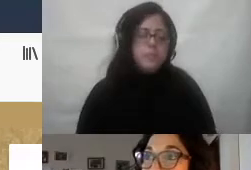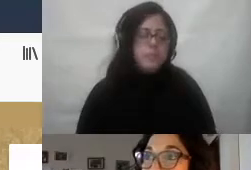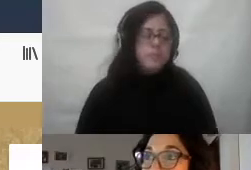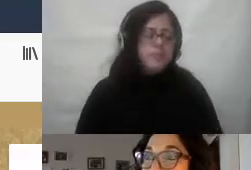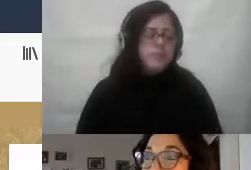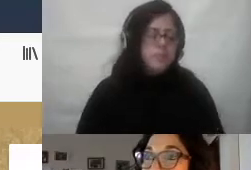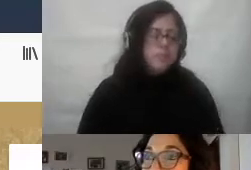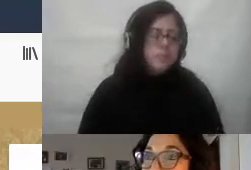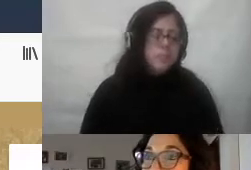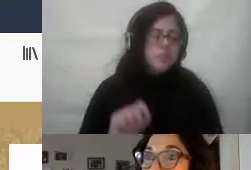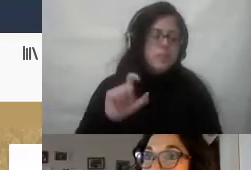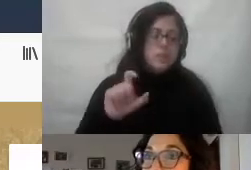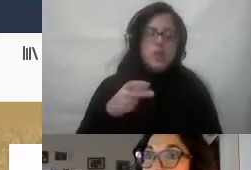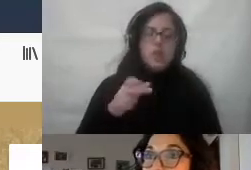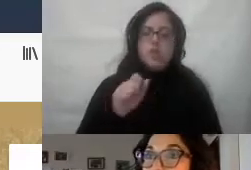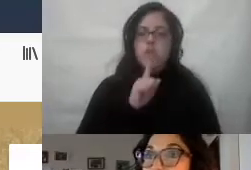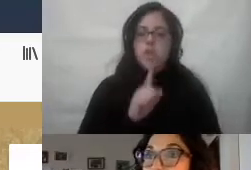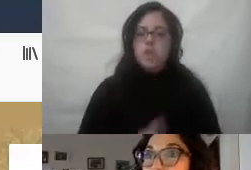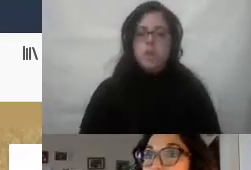del chat.